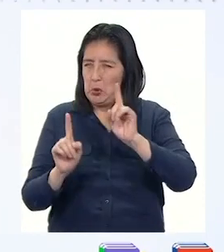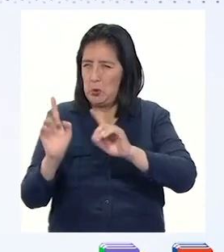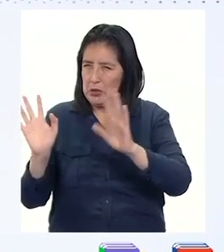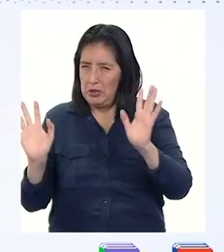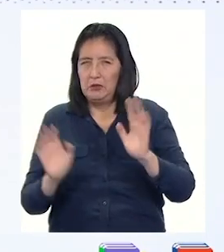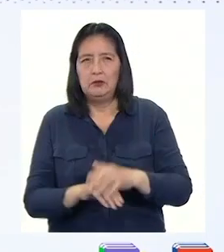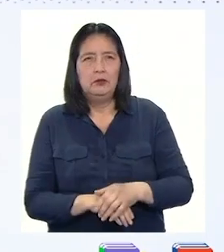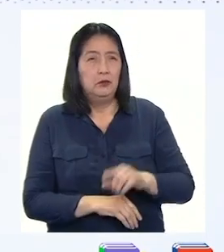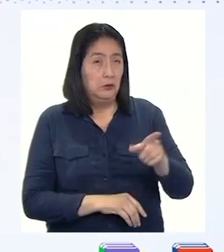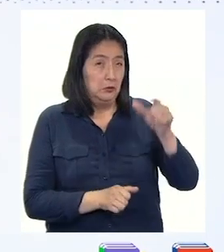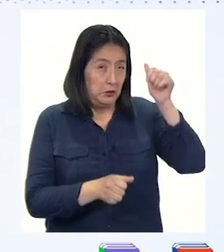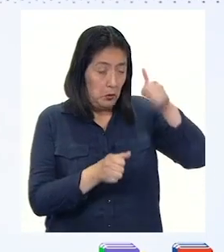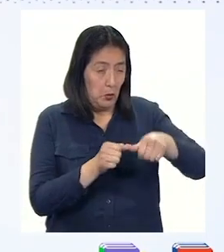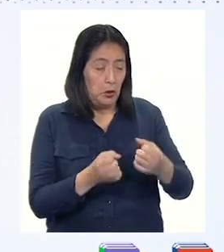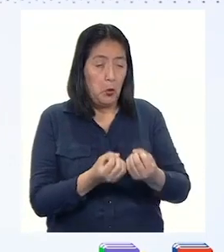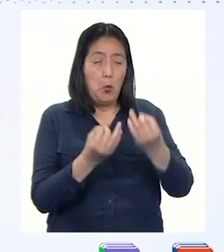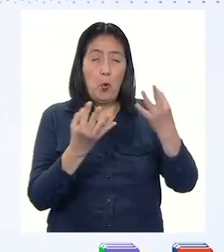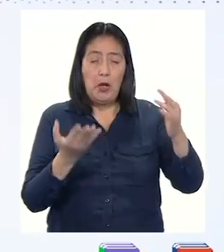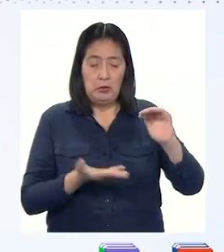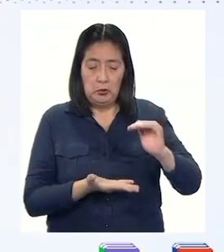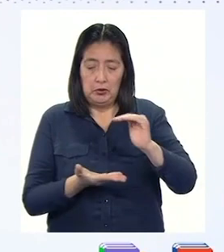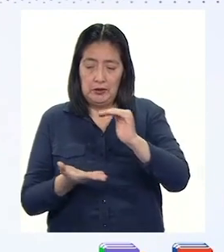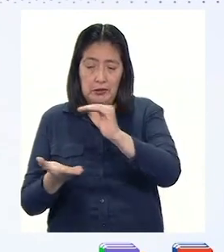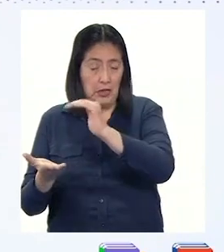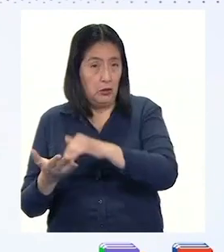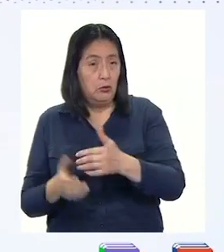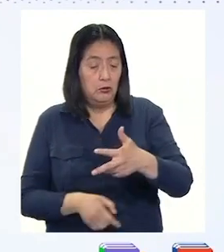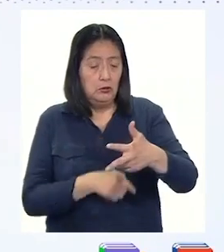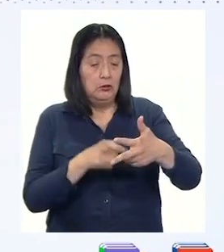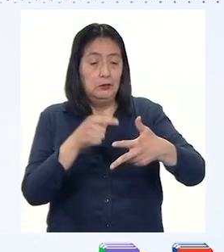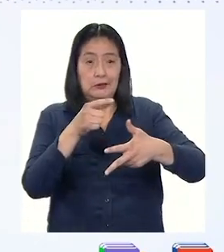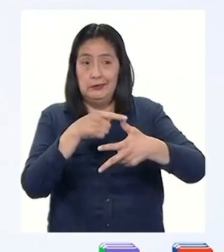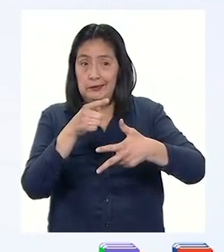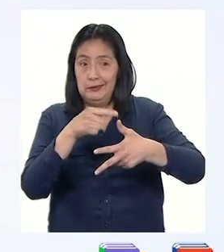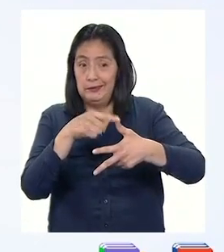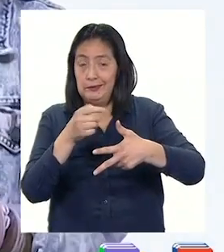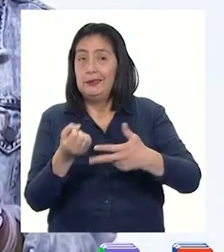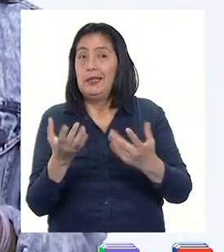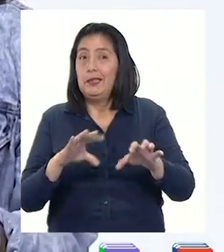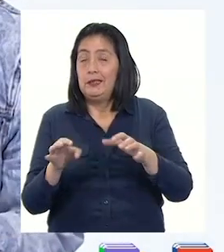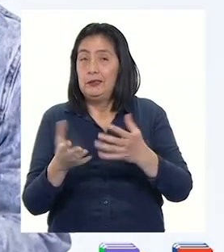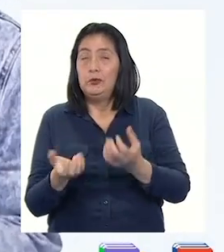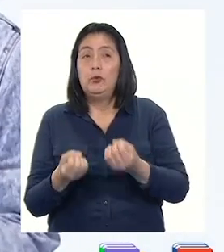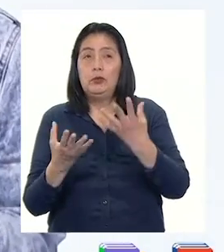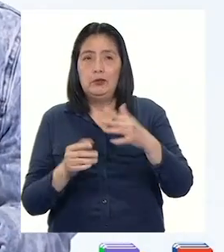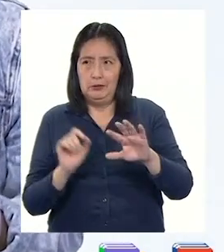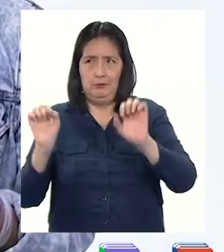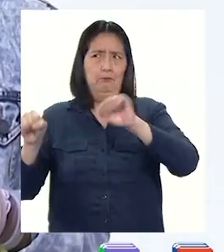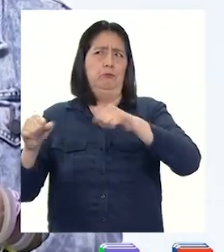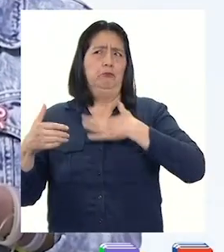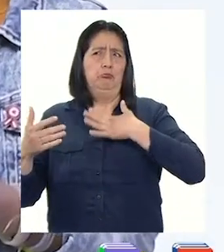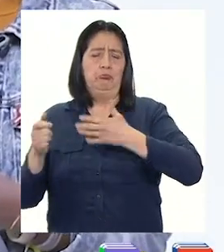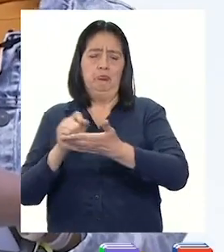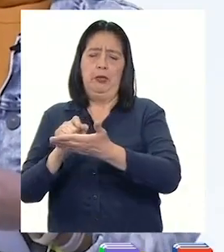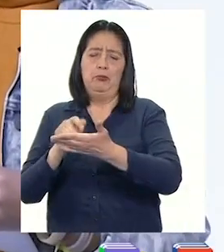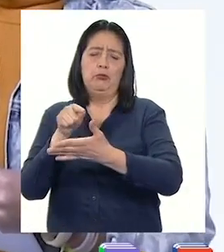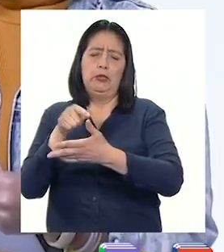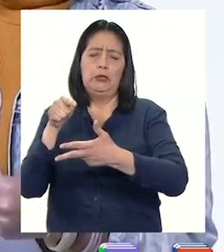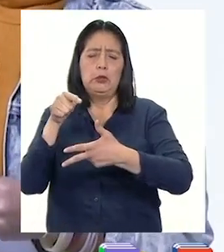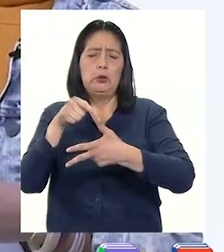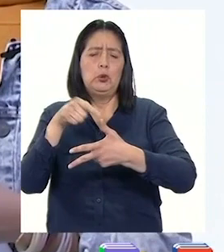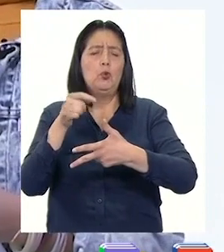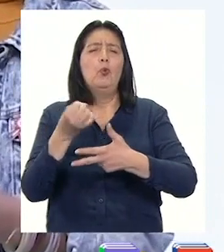pistas. ¿Recuerdan cuántos sacos de maíz chulpi se cosechó en el problema? Aquí lo tengo en mis apuntes, profesor.